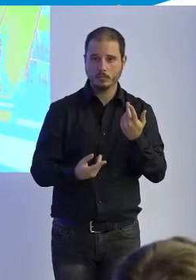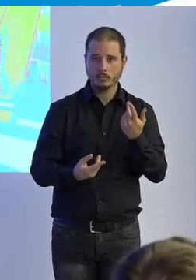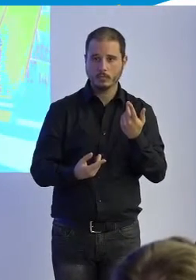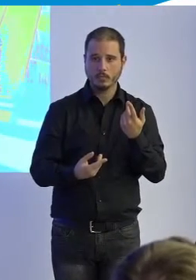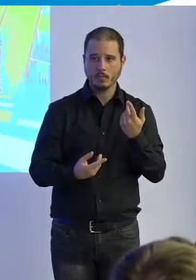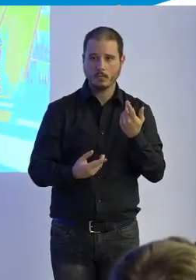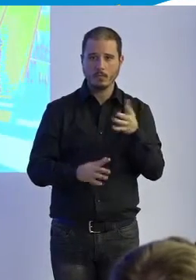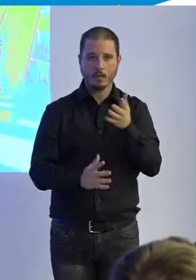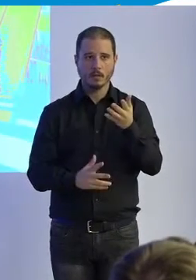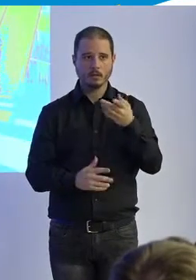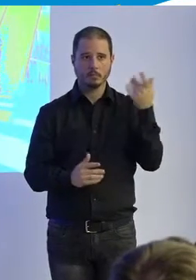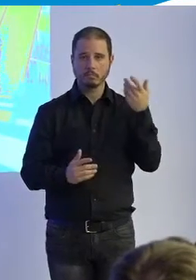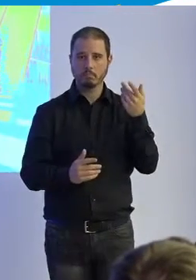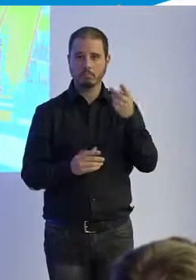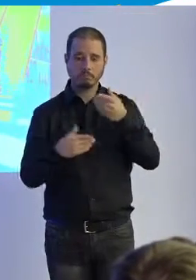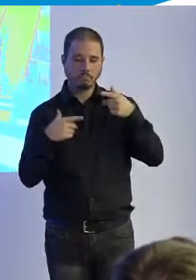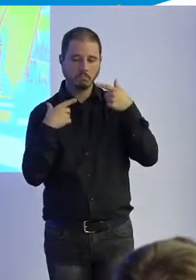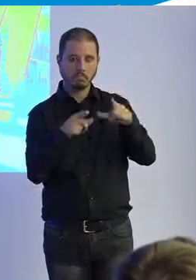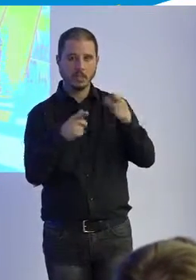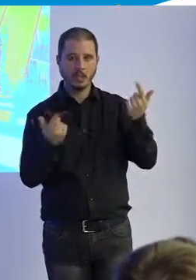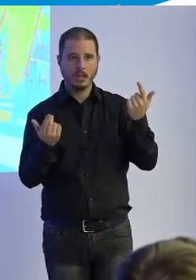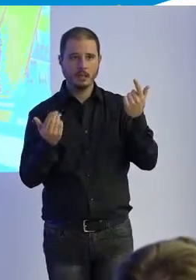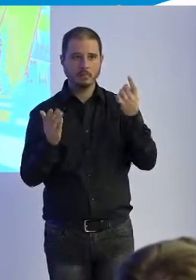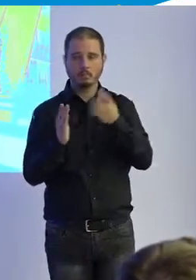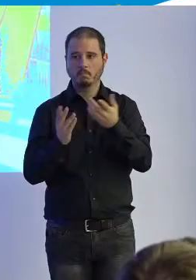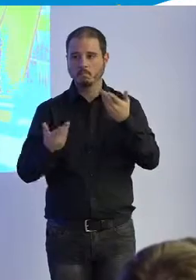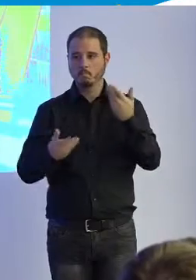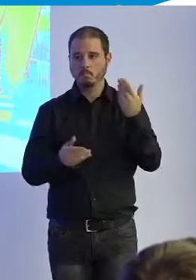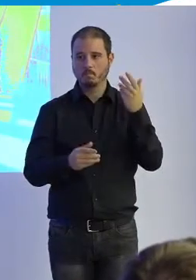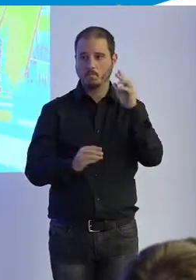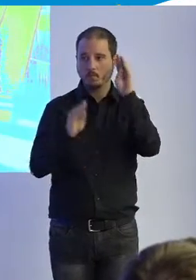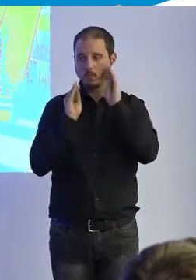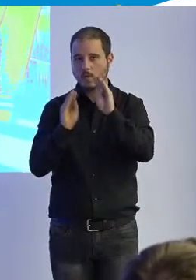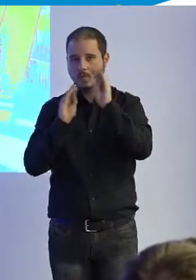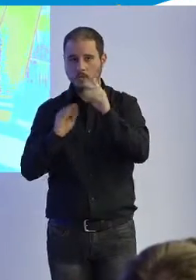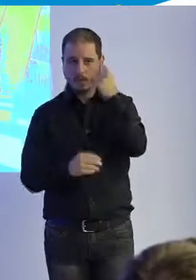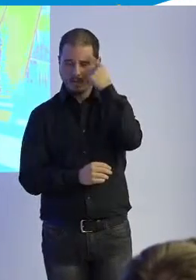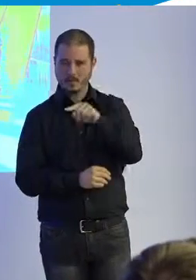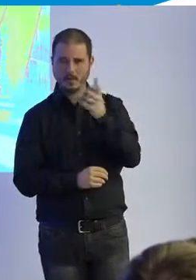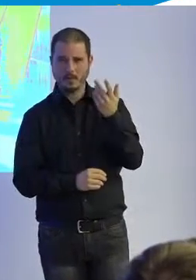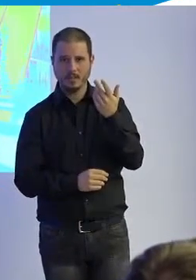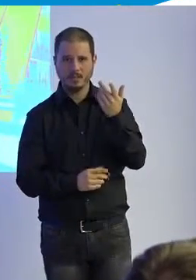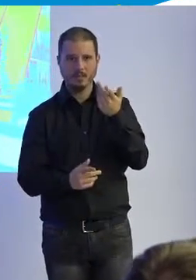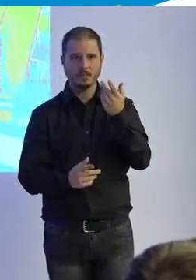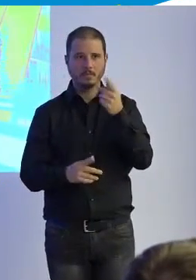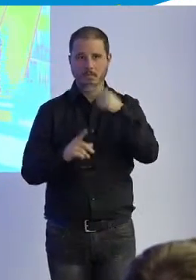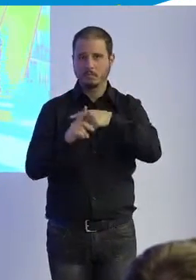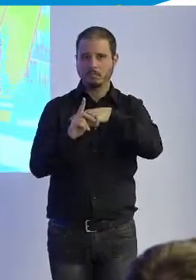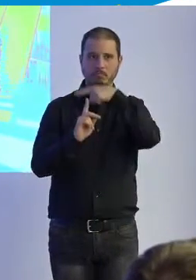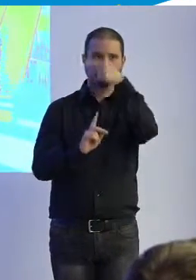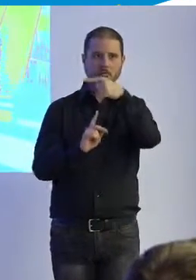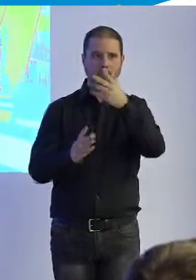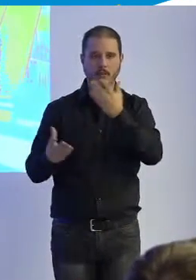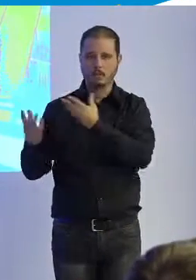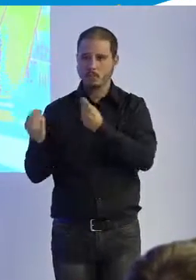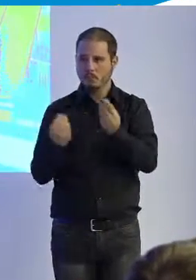de cualificación, y yo he estado viendo, aparte a nivel internacional, lo vemos bastante, un montonazo de escuelas que están sacando,